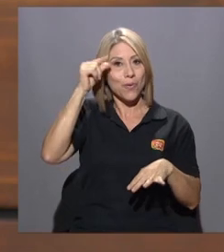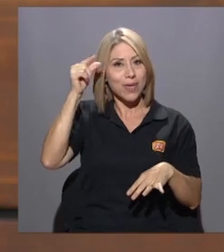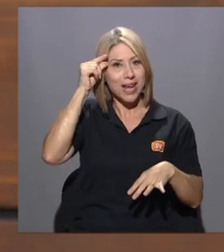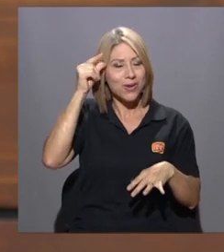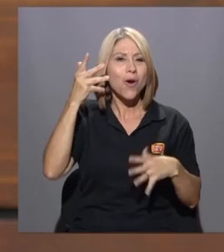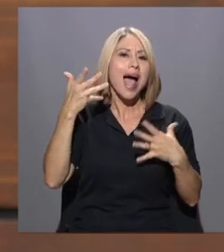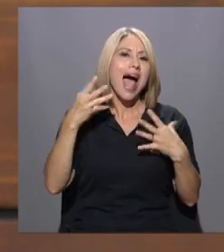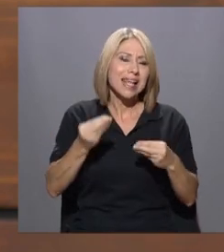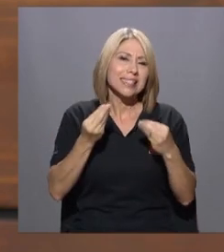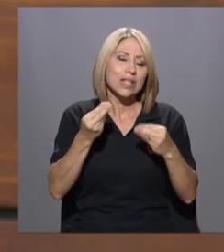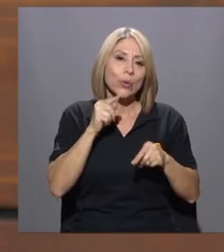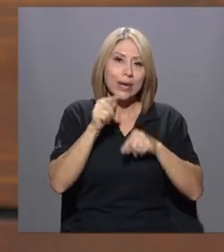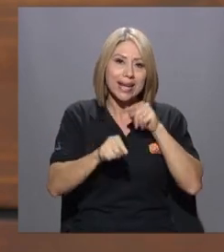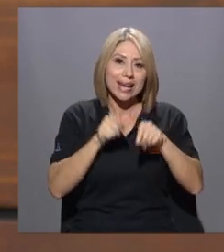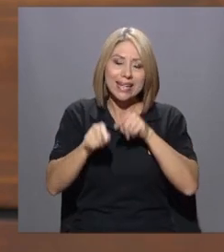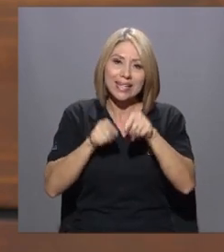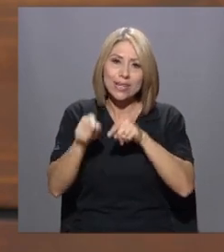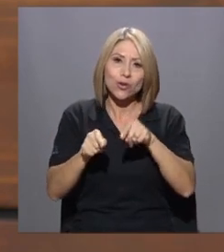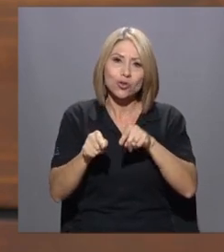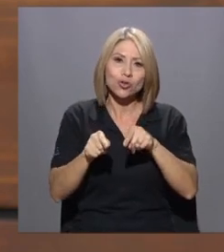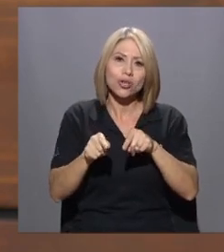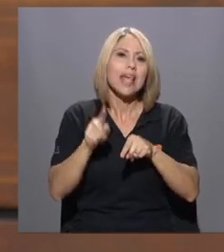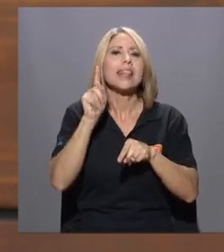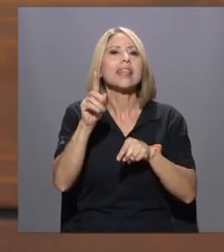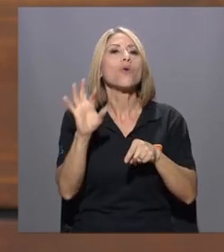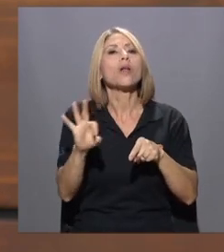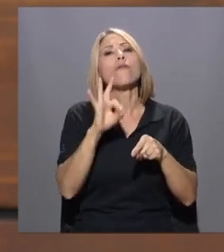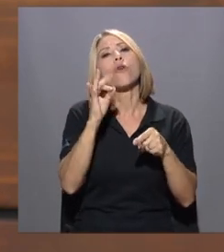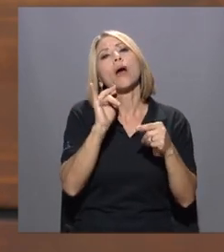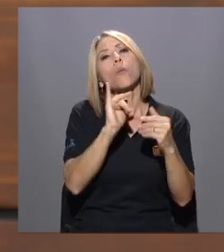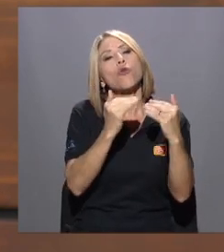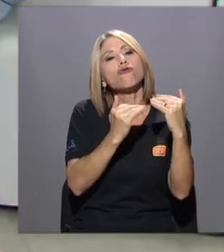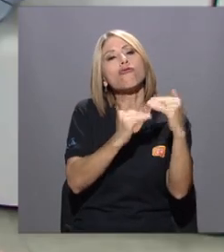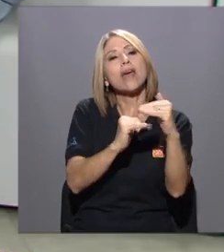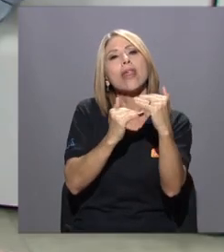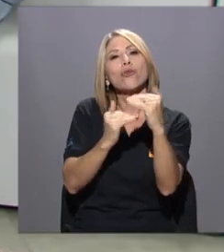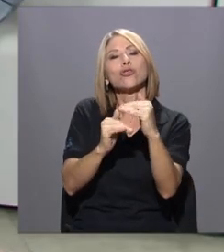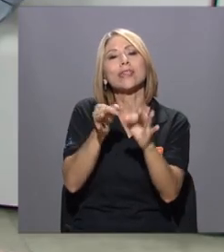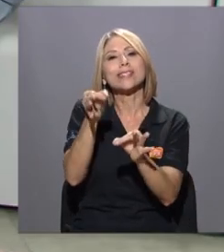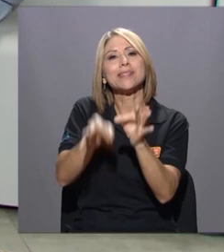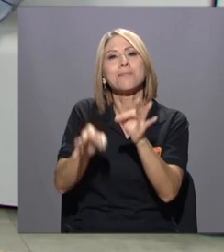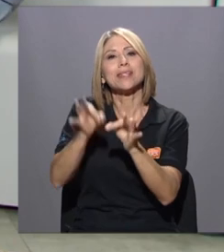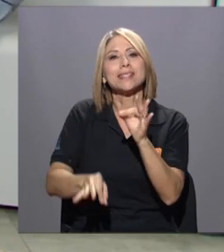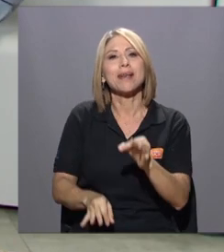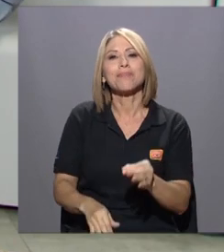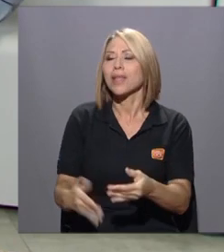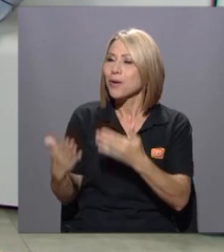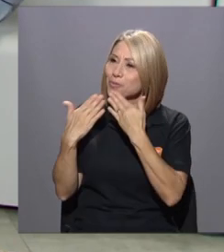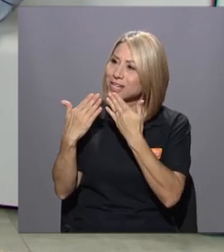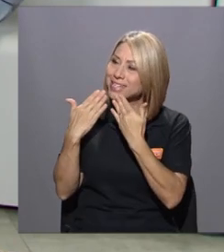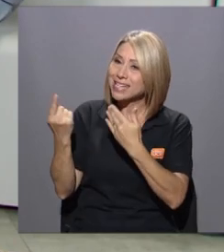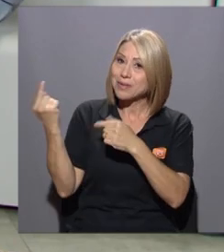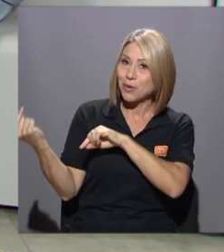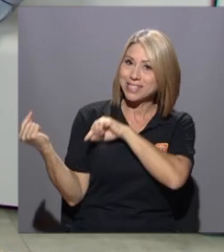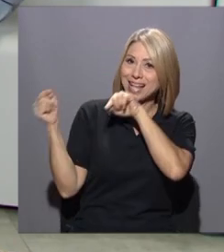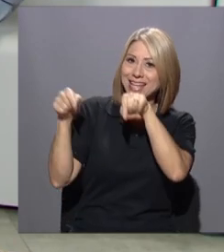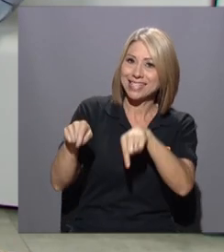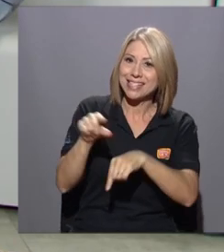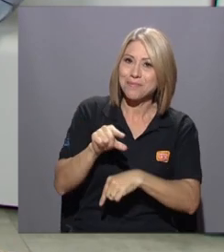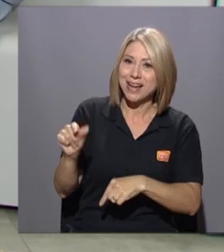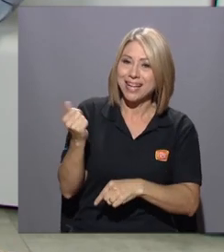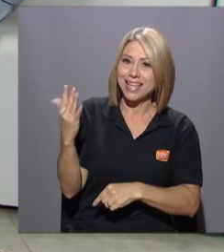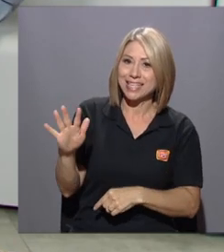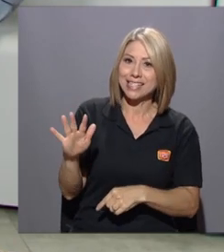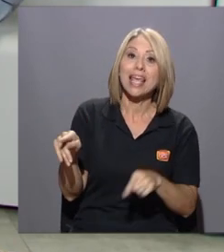sido extremadamente críticos de una manera reduccionista y simplista. Don Henning, muchas gracias por estar en esta semana en el 15 y sobre todo